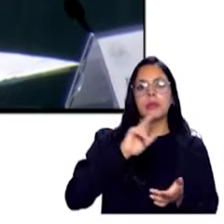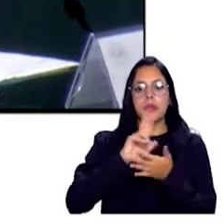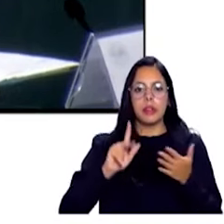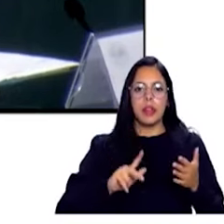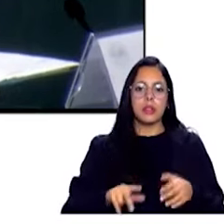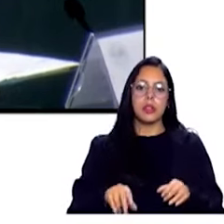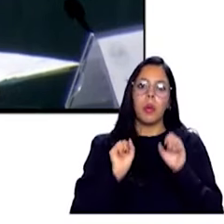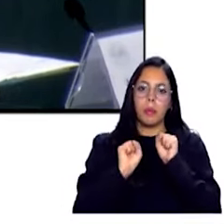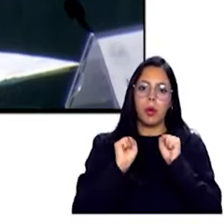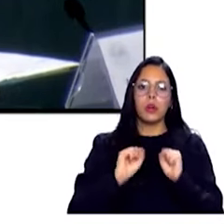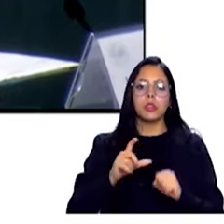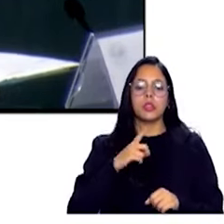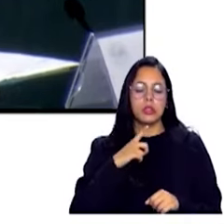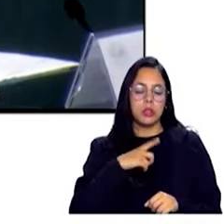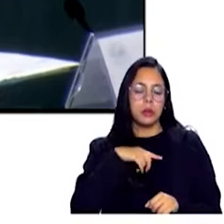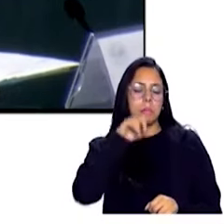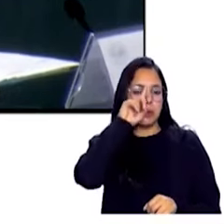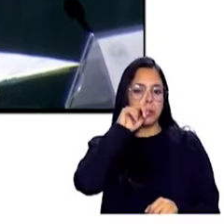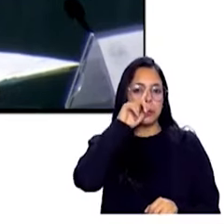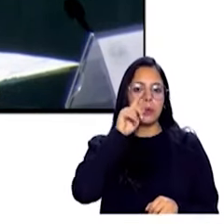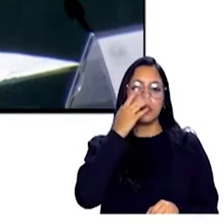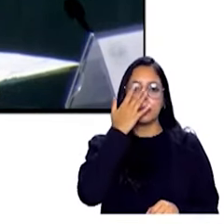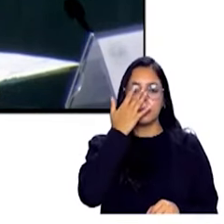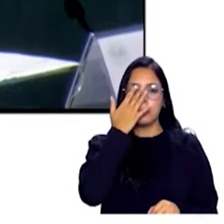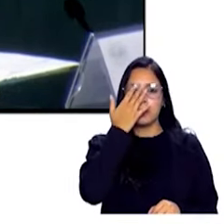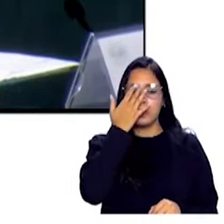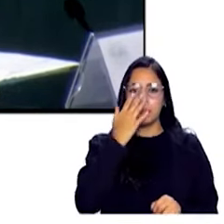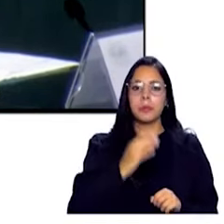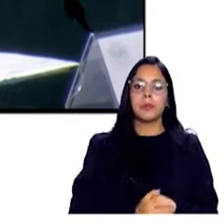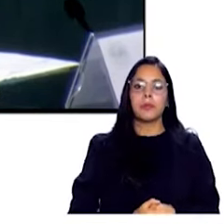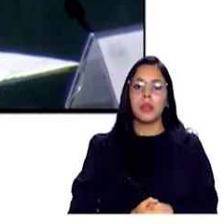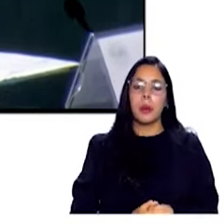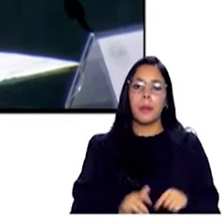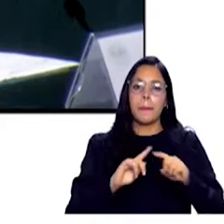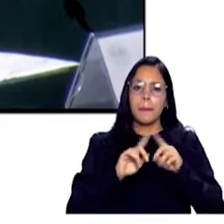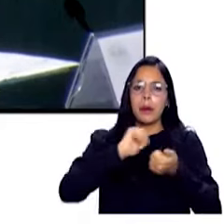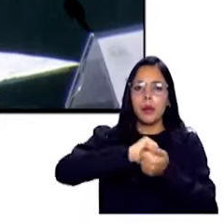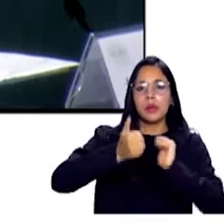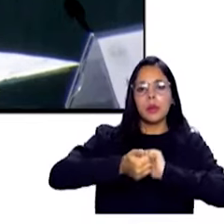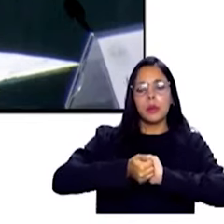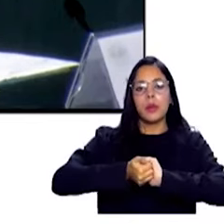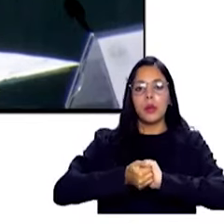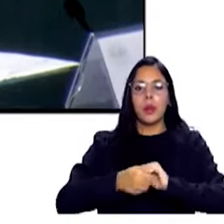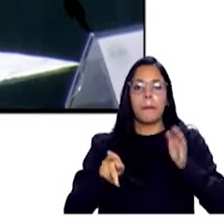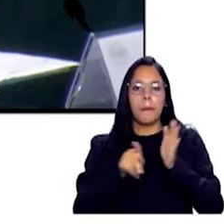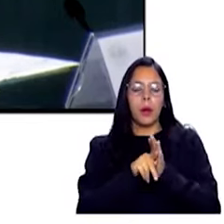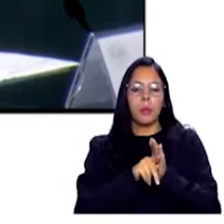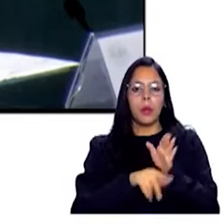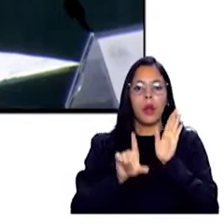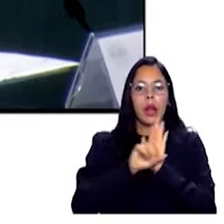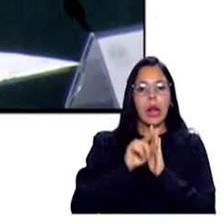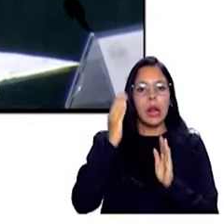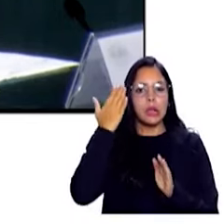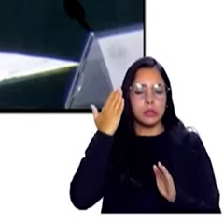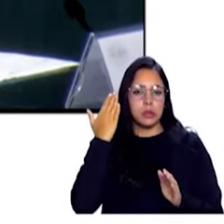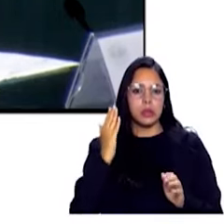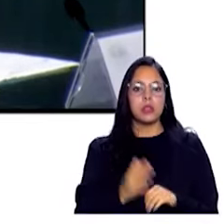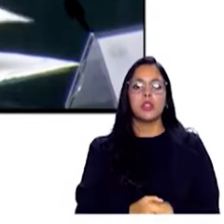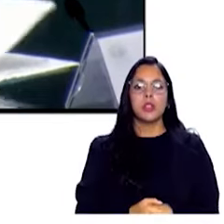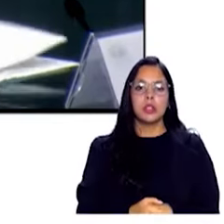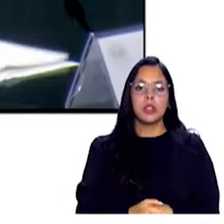esa necesidad de acomodar de realizar una interpreta uniforme de le es una exigencia del sistema para